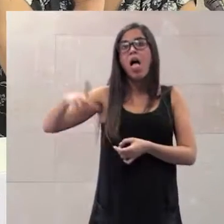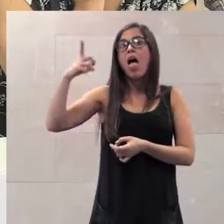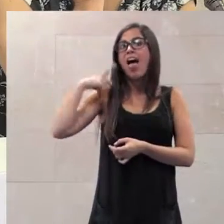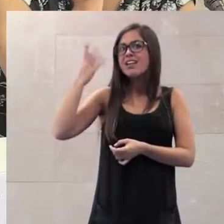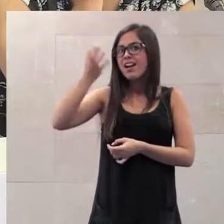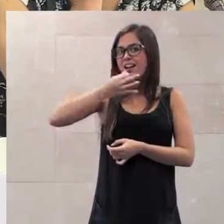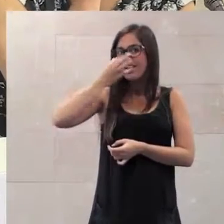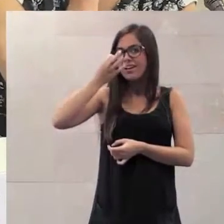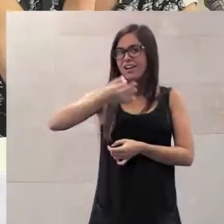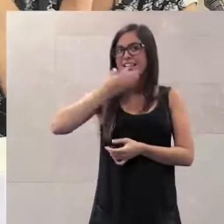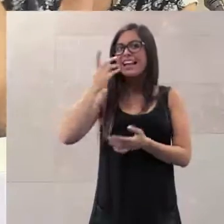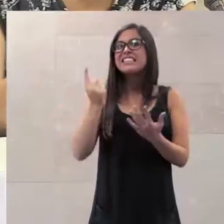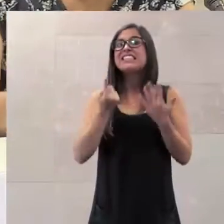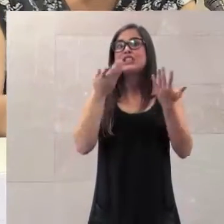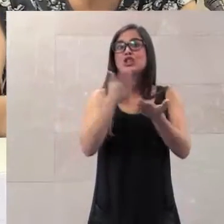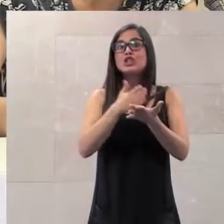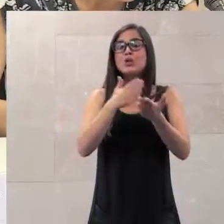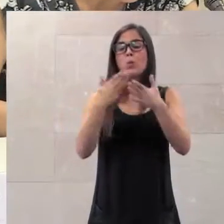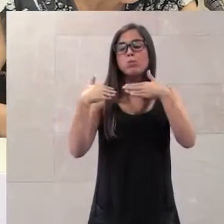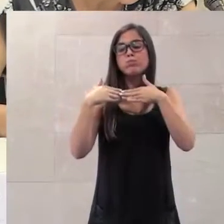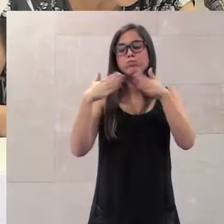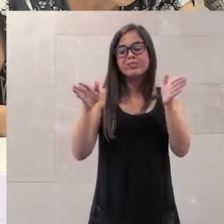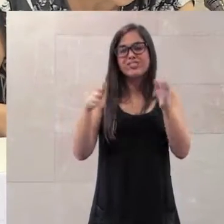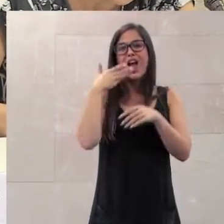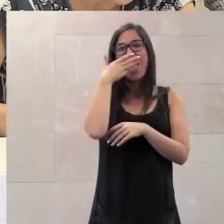Presentamos ayer a la tarde el sexto curso de la escuela.